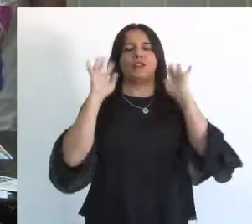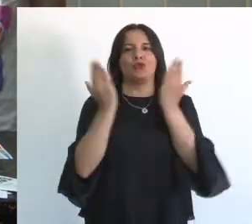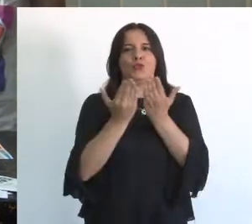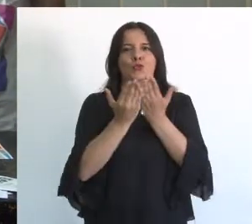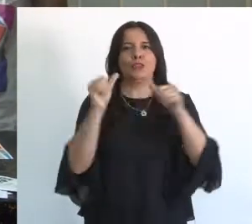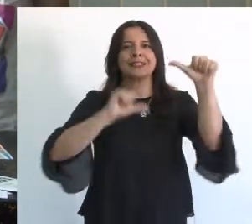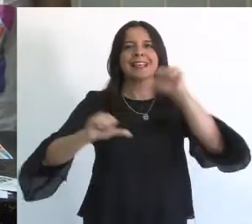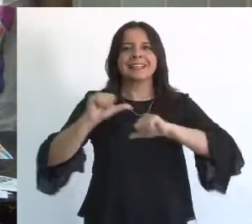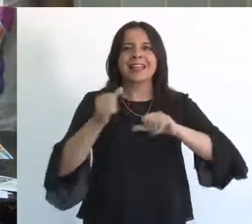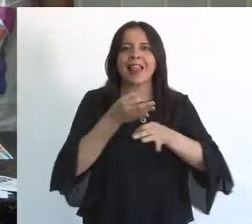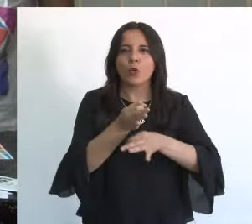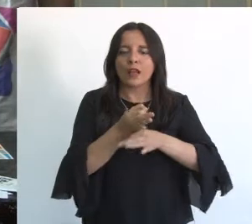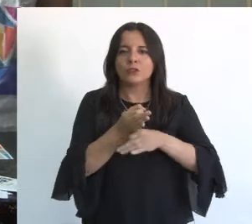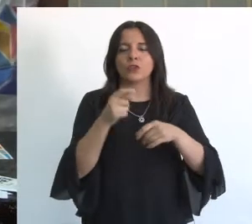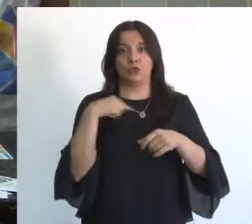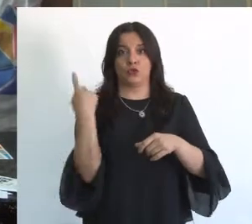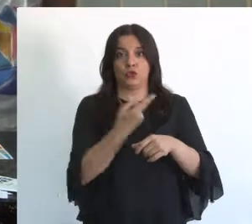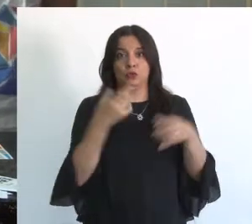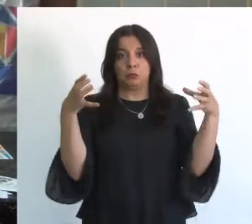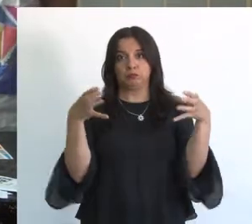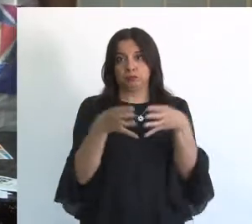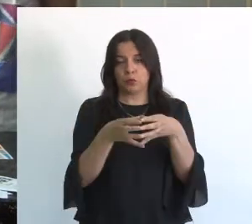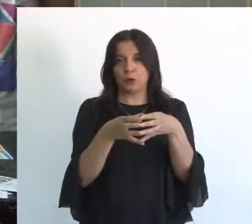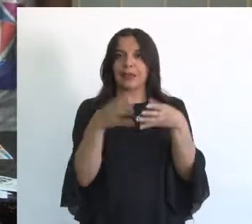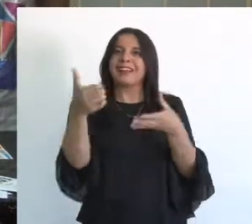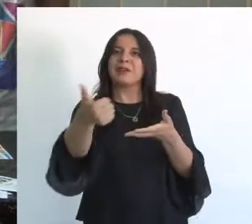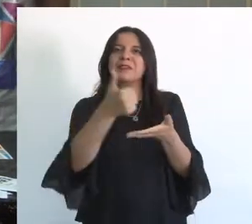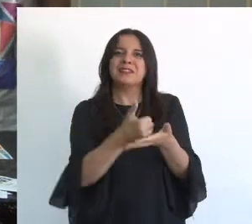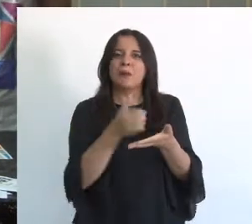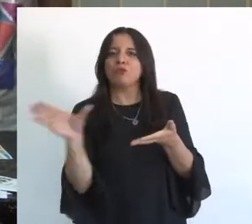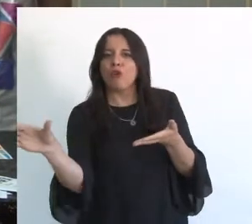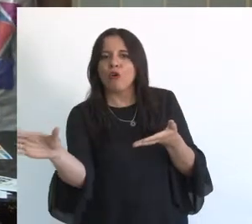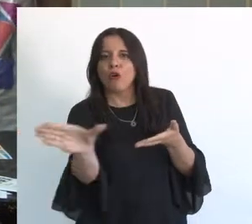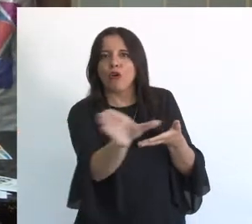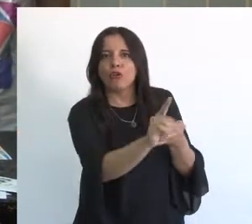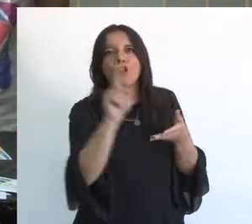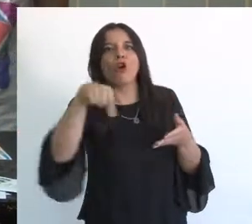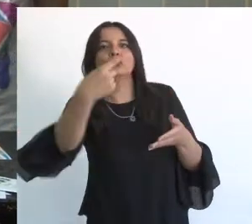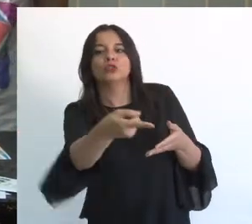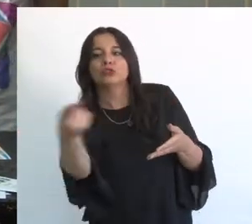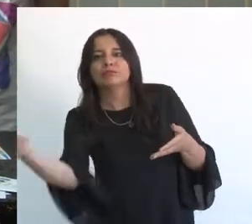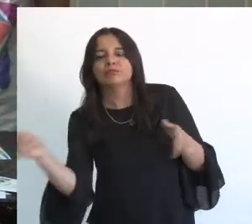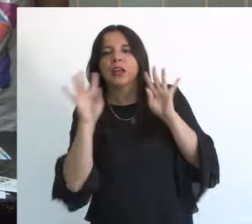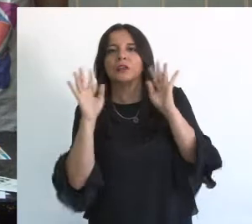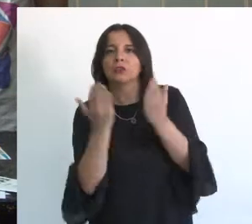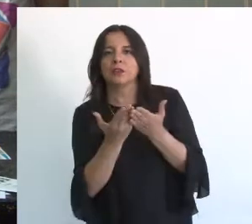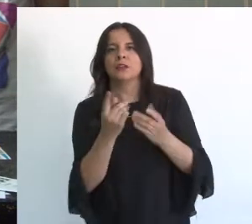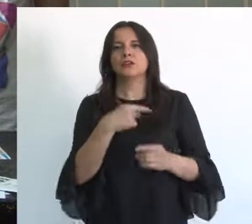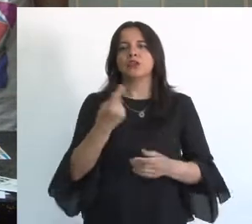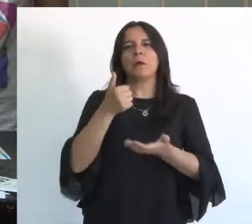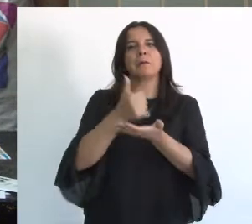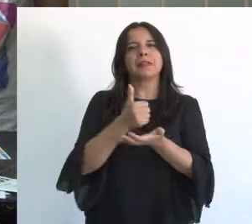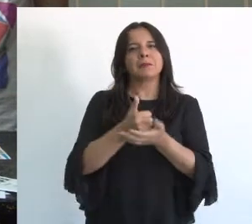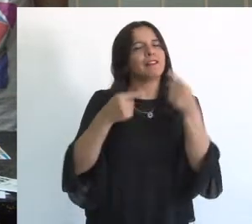al Frente. Somos una agrupación y una representación gremial de todos los estudiantes de la facultad. Venimos participando